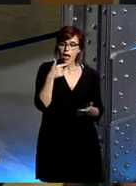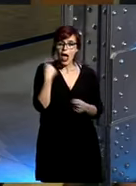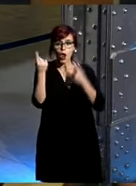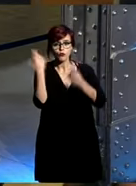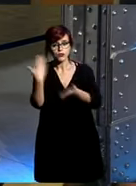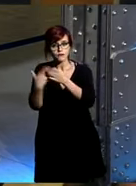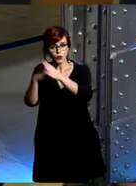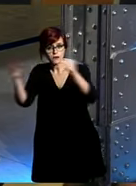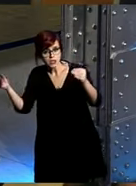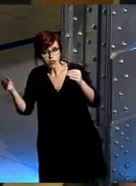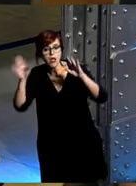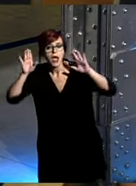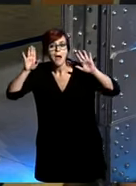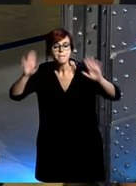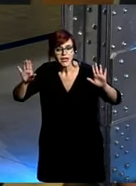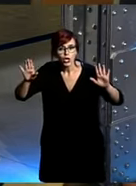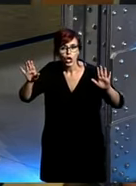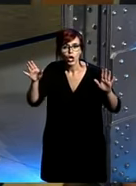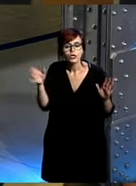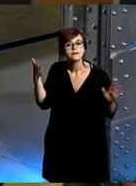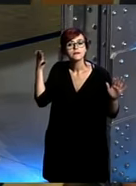por la universidad, pero no les